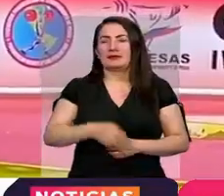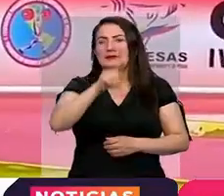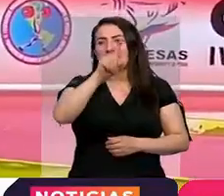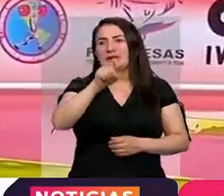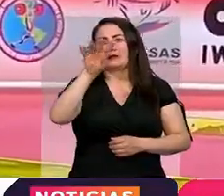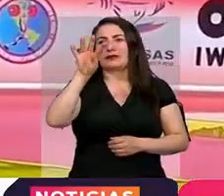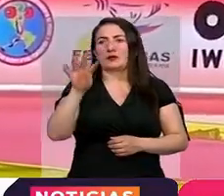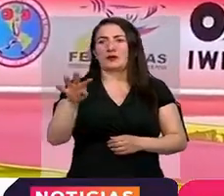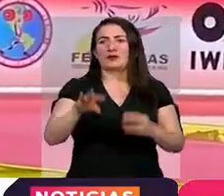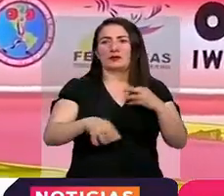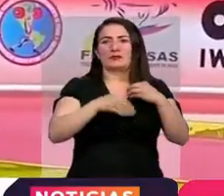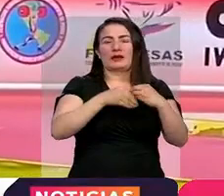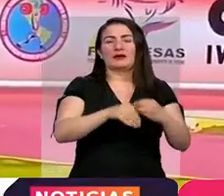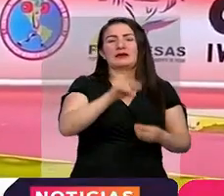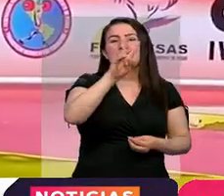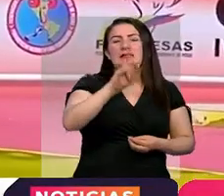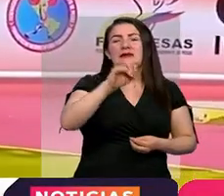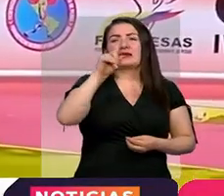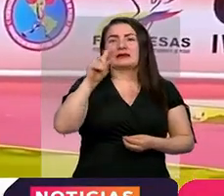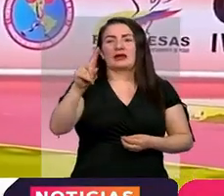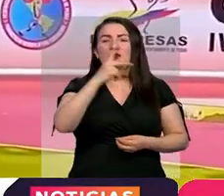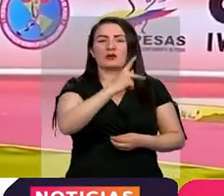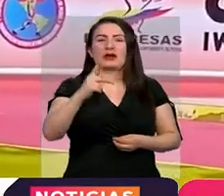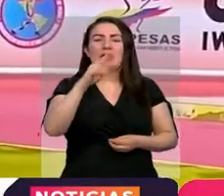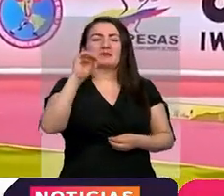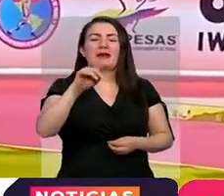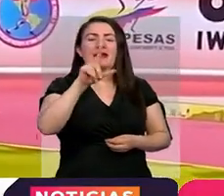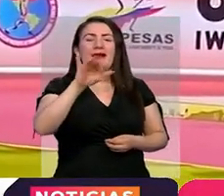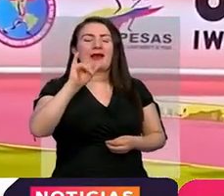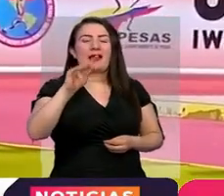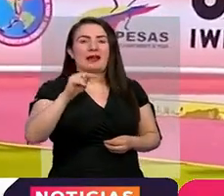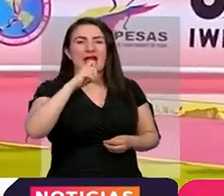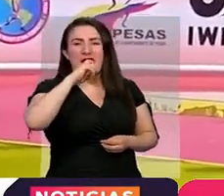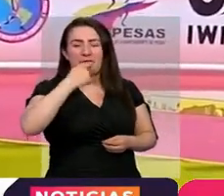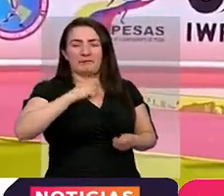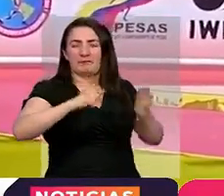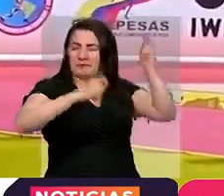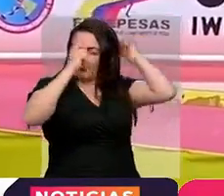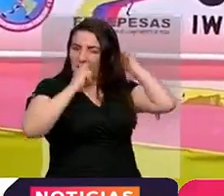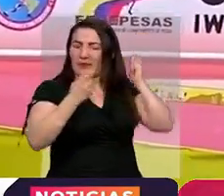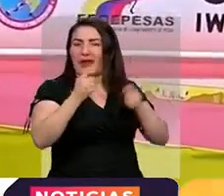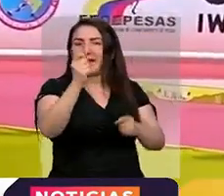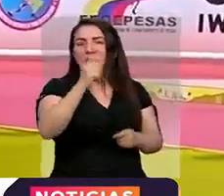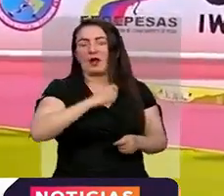kilogramos. Además, en los 71 kilos, Leyvi Sánchez ganó plata en arranque y oro en la modalidad del envión.